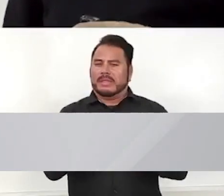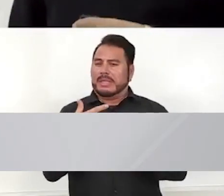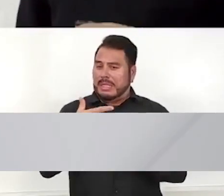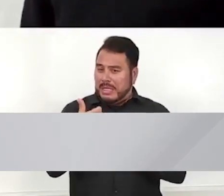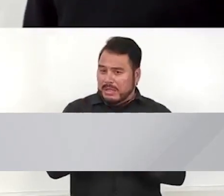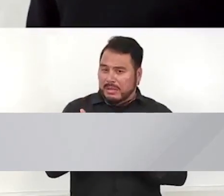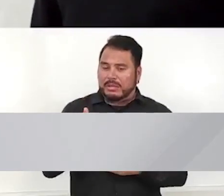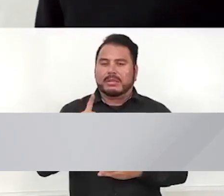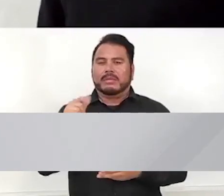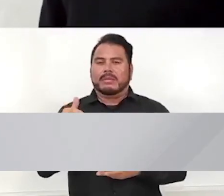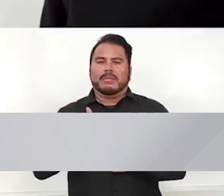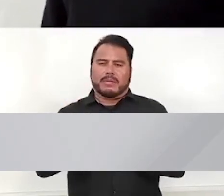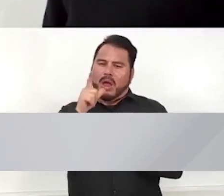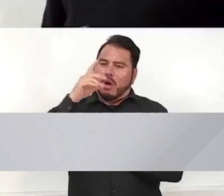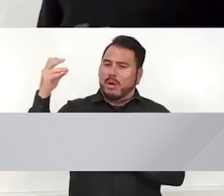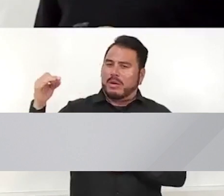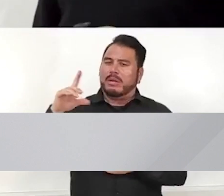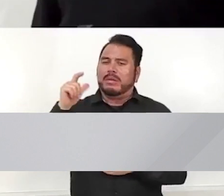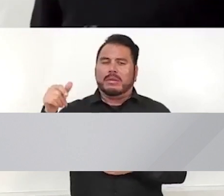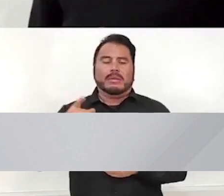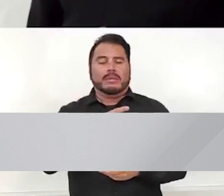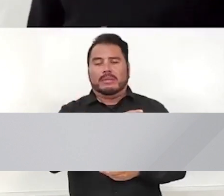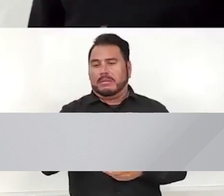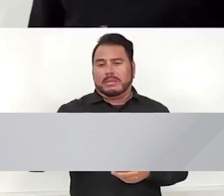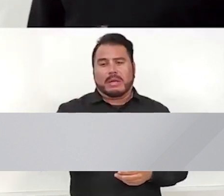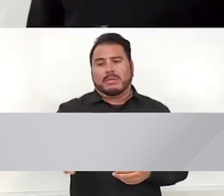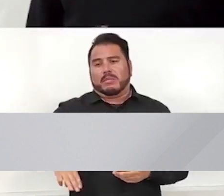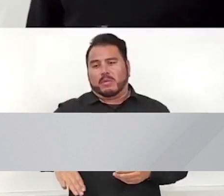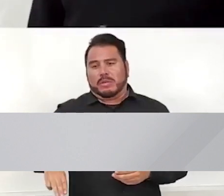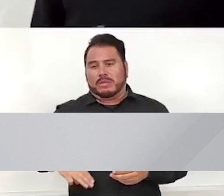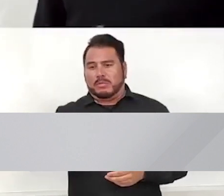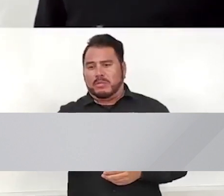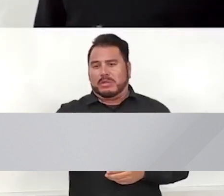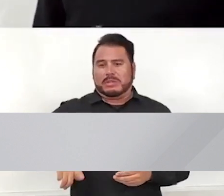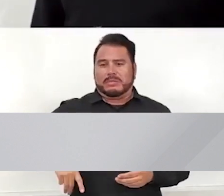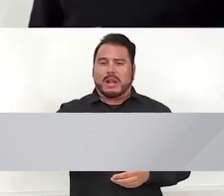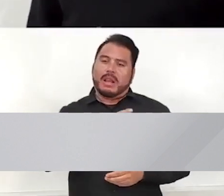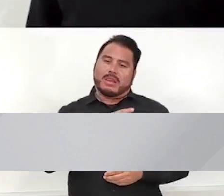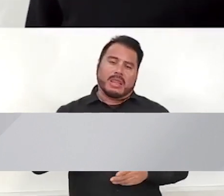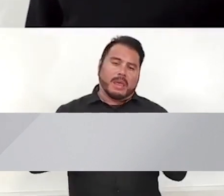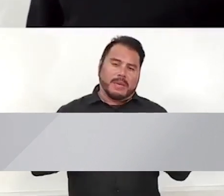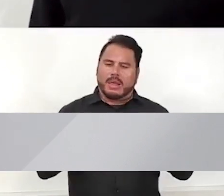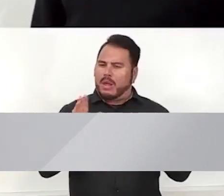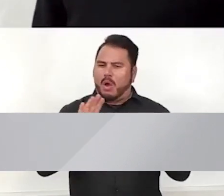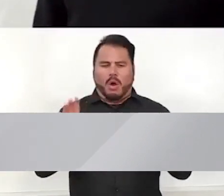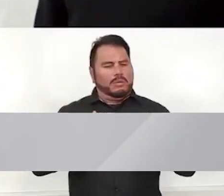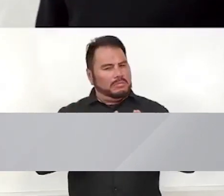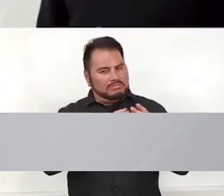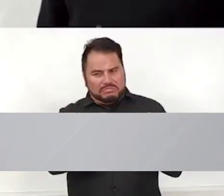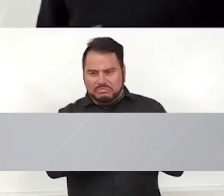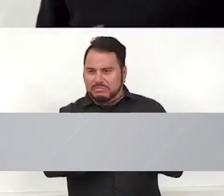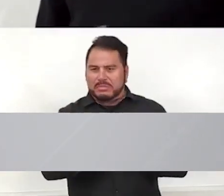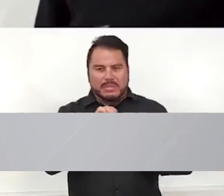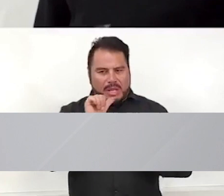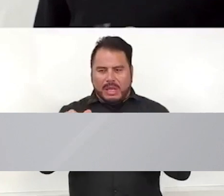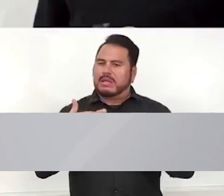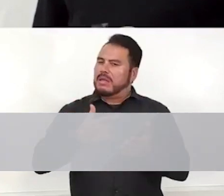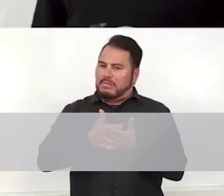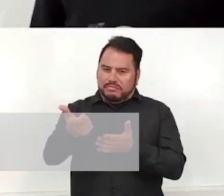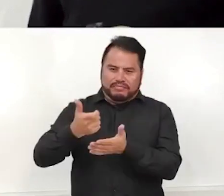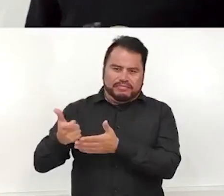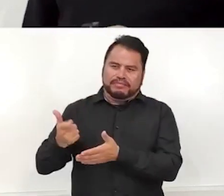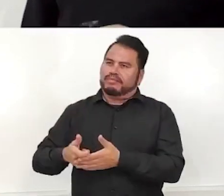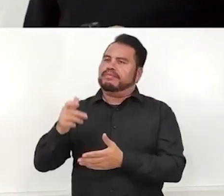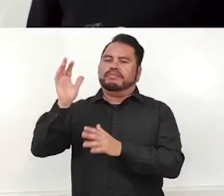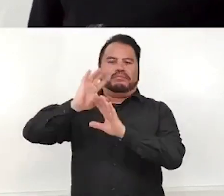y también sin pasar problemas como como lo hemos sabido otras administraciones de las luminarias Entonces estamos haciendo todo para dejar los engranes